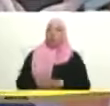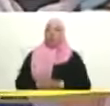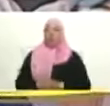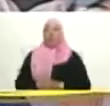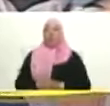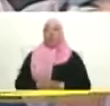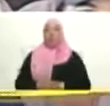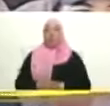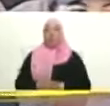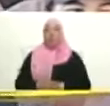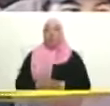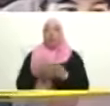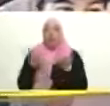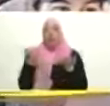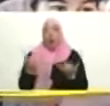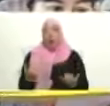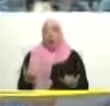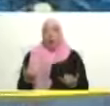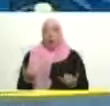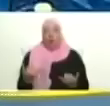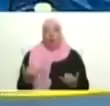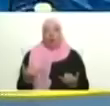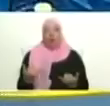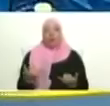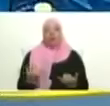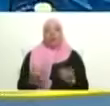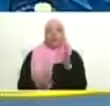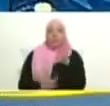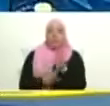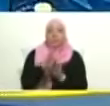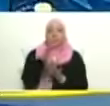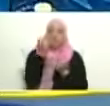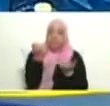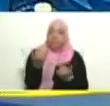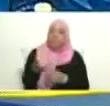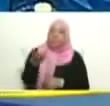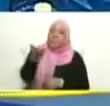se dio un gran paso, un gran paso,